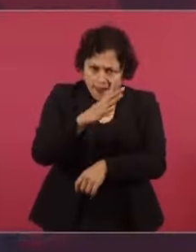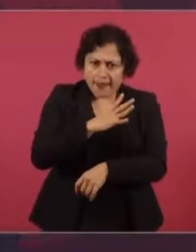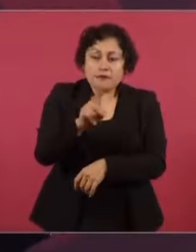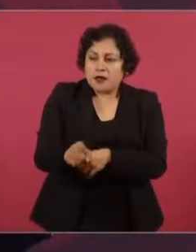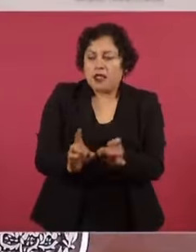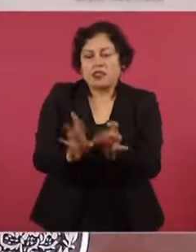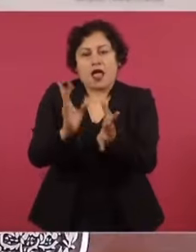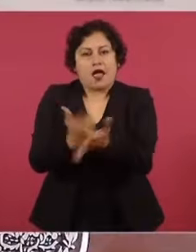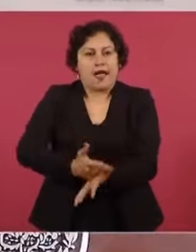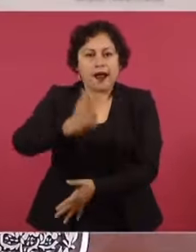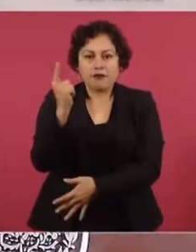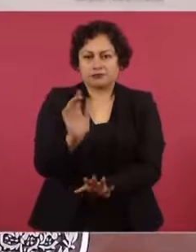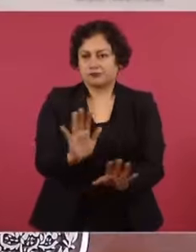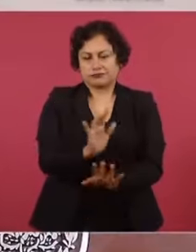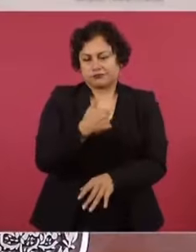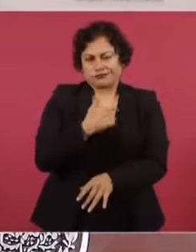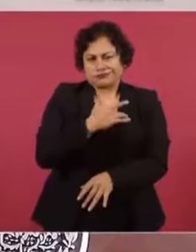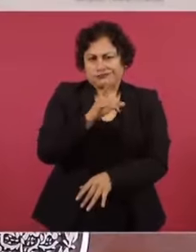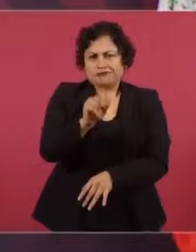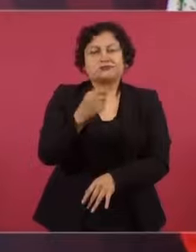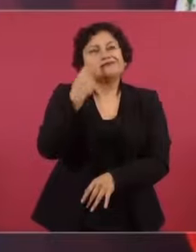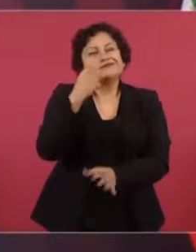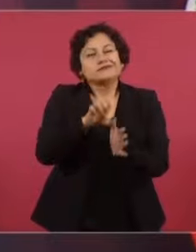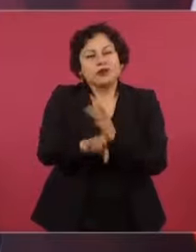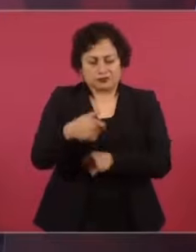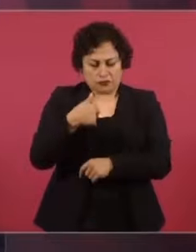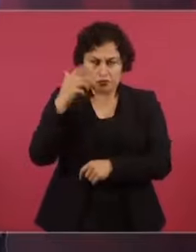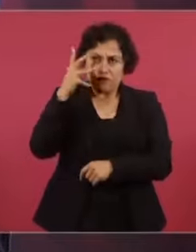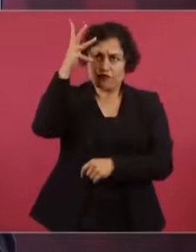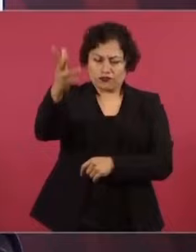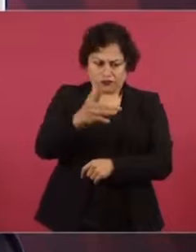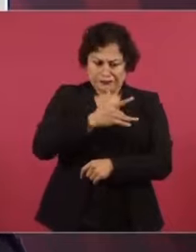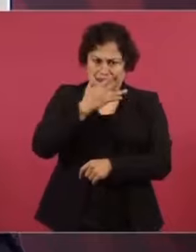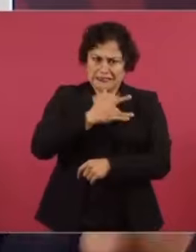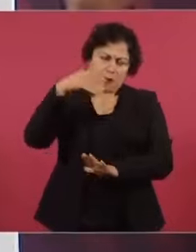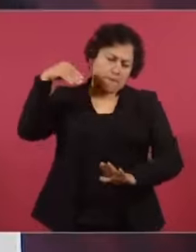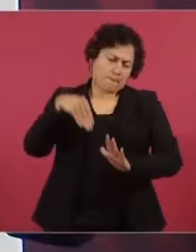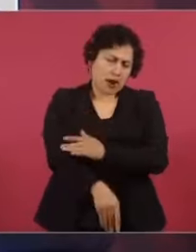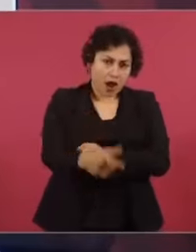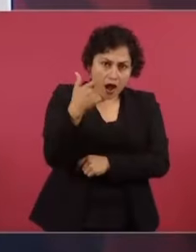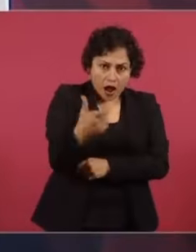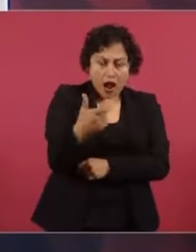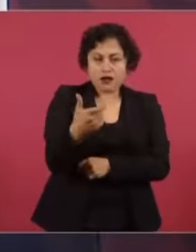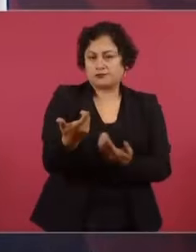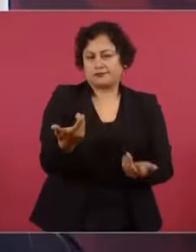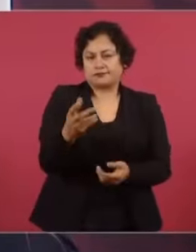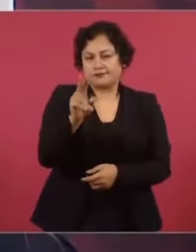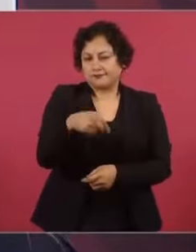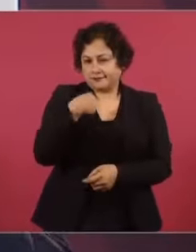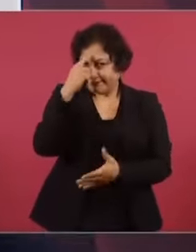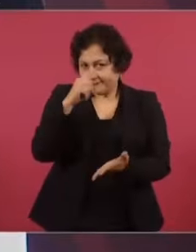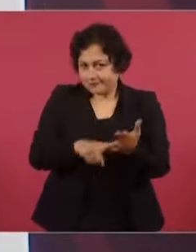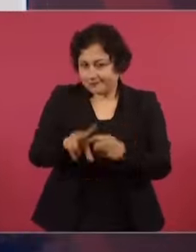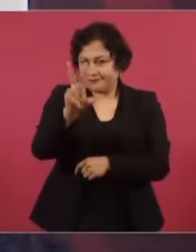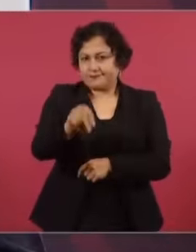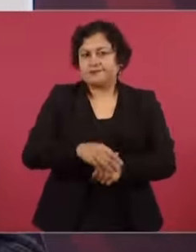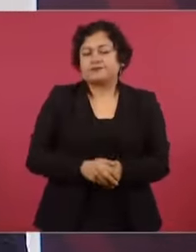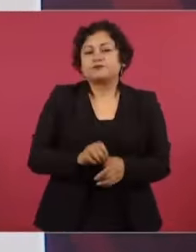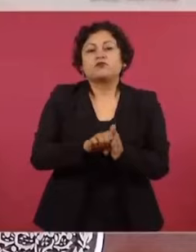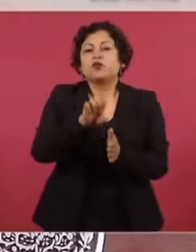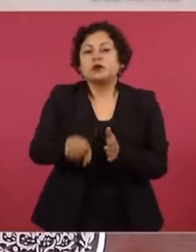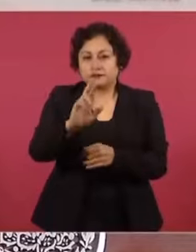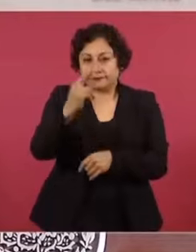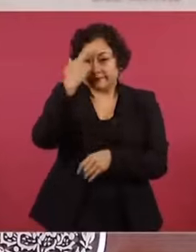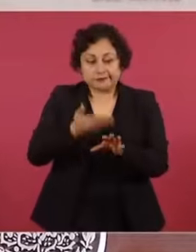nada grave no veo por ejemplo una crisis económica financiera como la que se padeció al término del gobierno